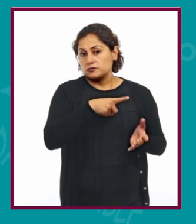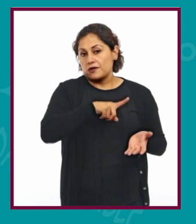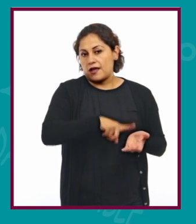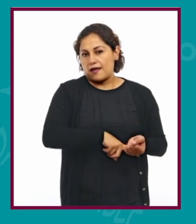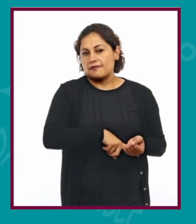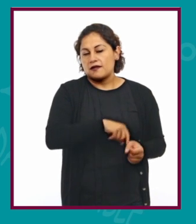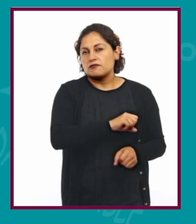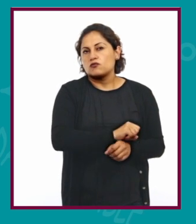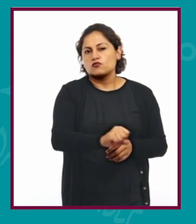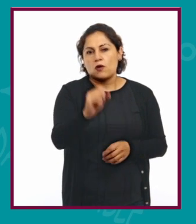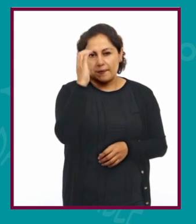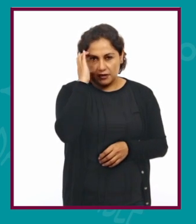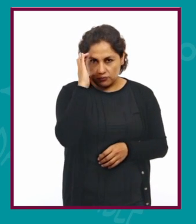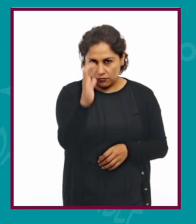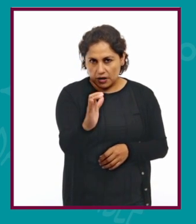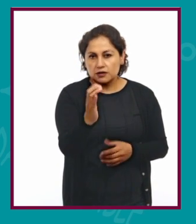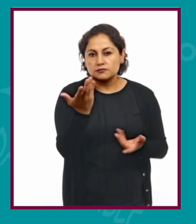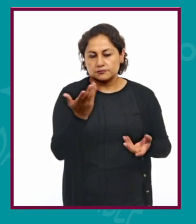grado de crueldad que es